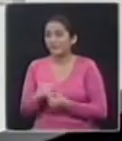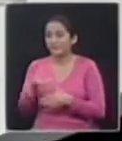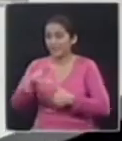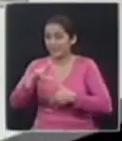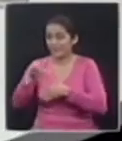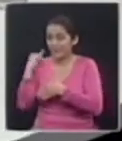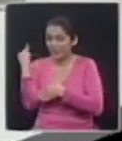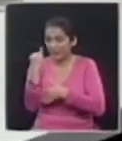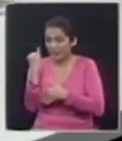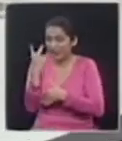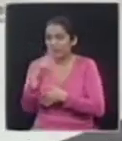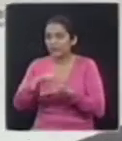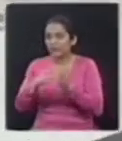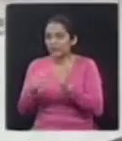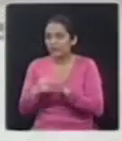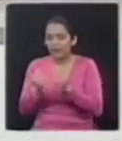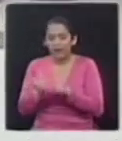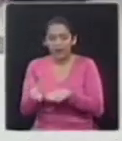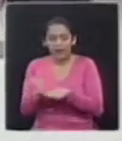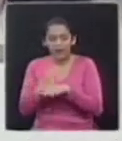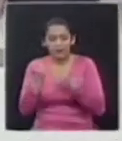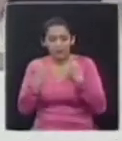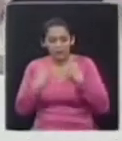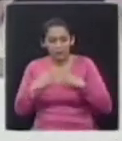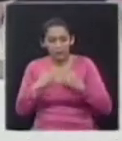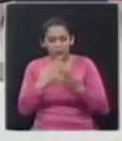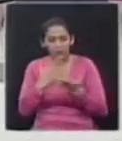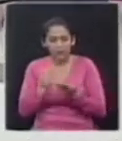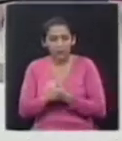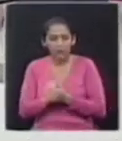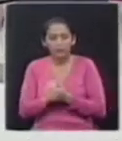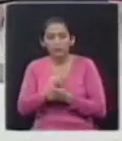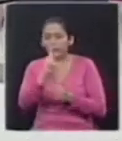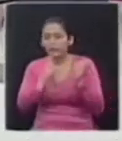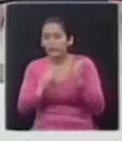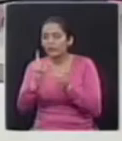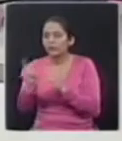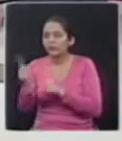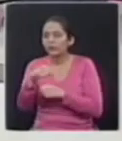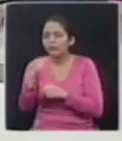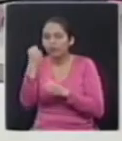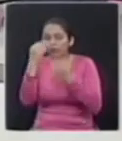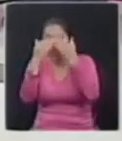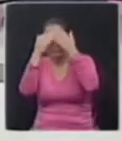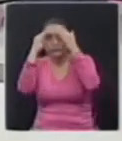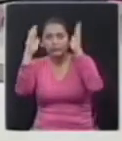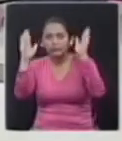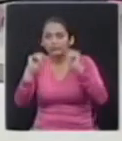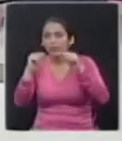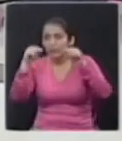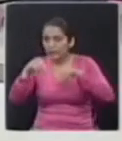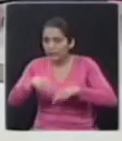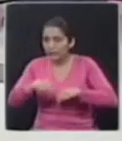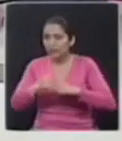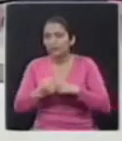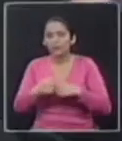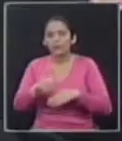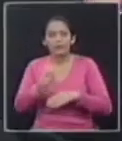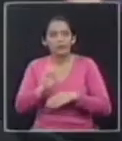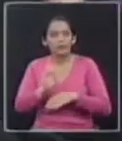al ser el aliado en comunicación, la idea es poder comunicarle, no solo a nivel, como te dije, nacional, sino a nivel